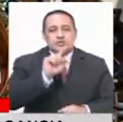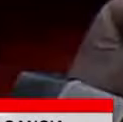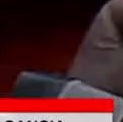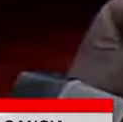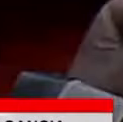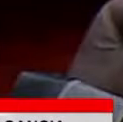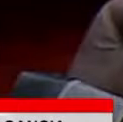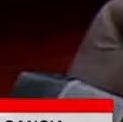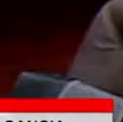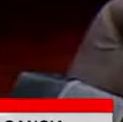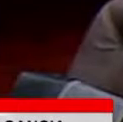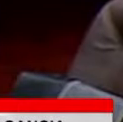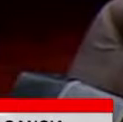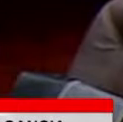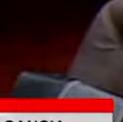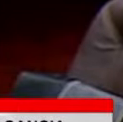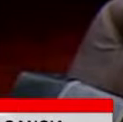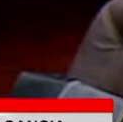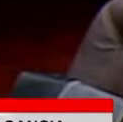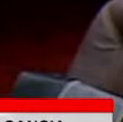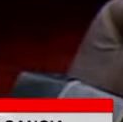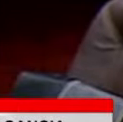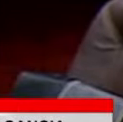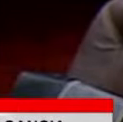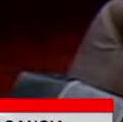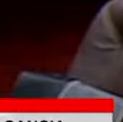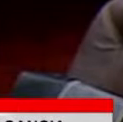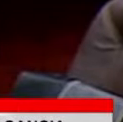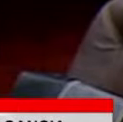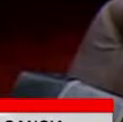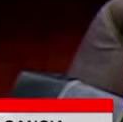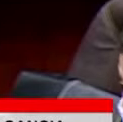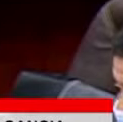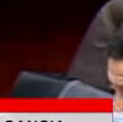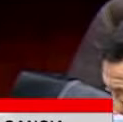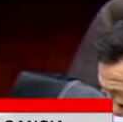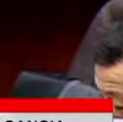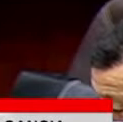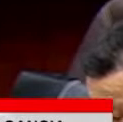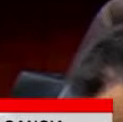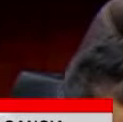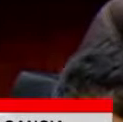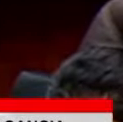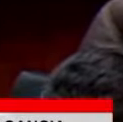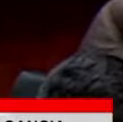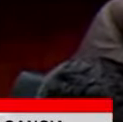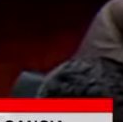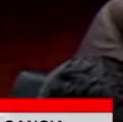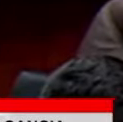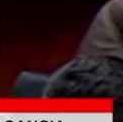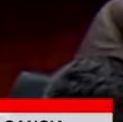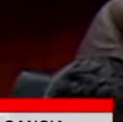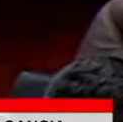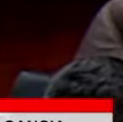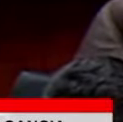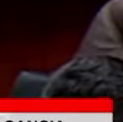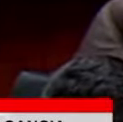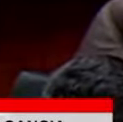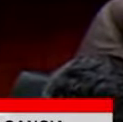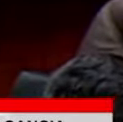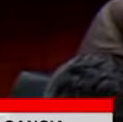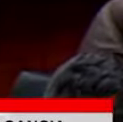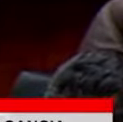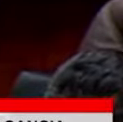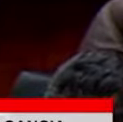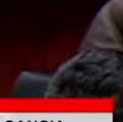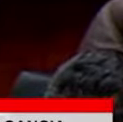de la Constitución, requiere una votación calificada no menor a los 2/3 del número legal de miembros del Congreso y consta en resolución